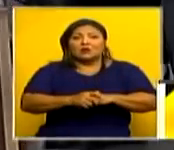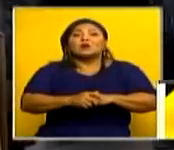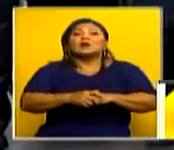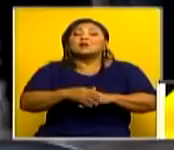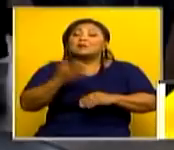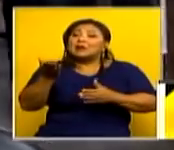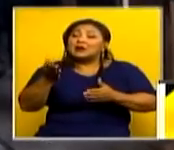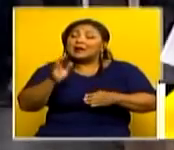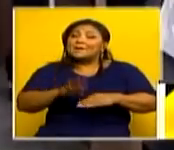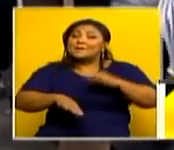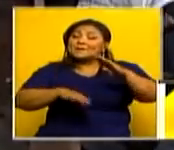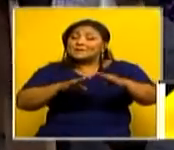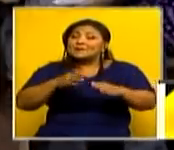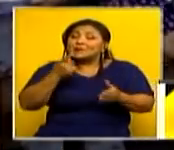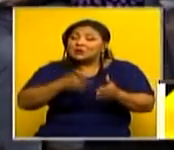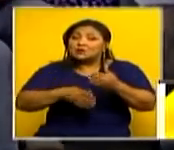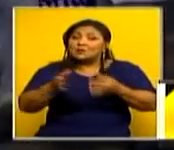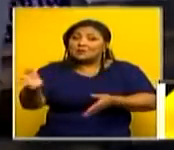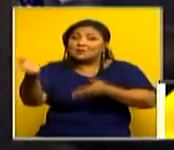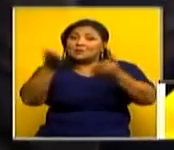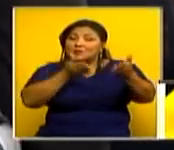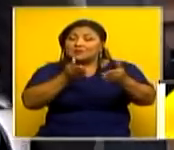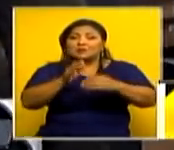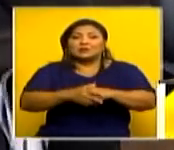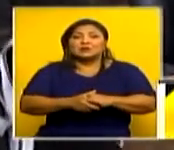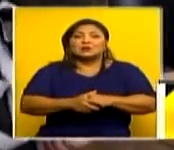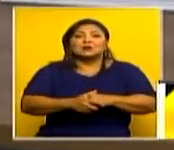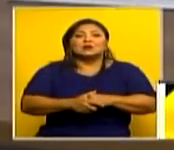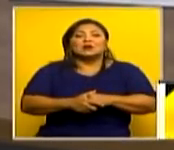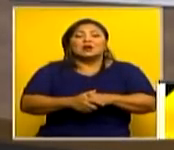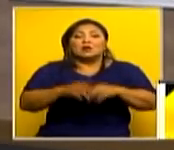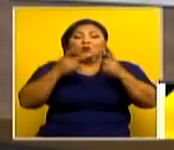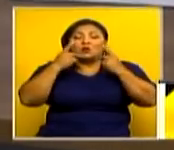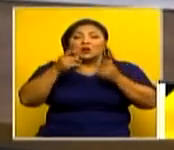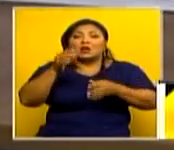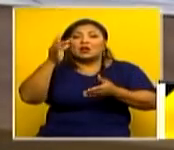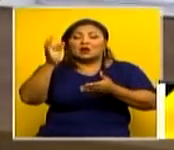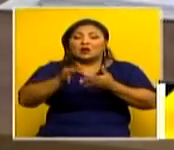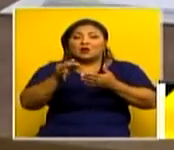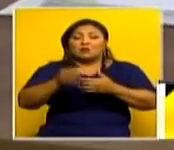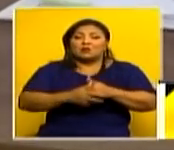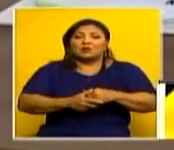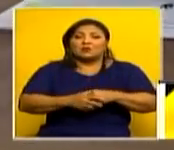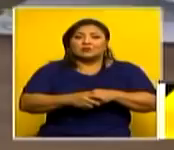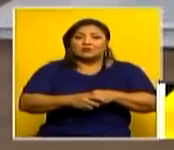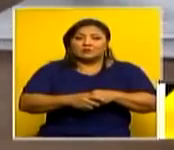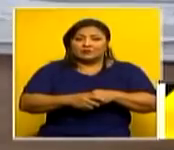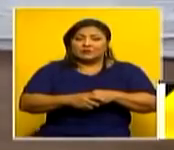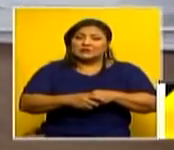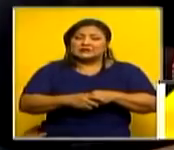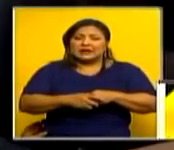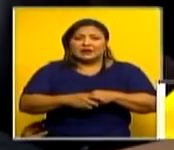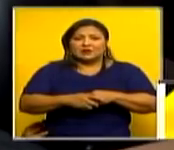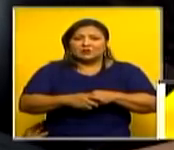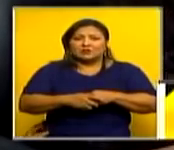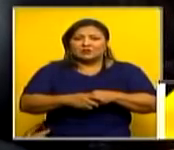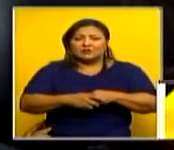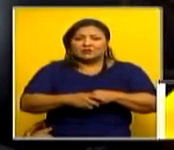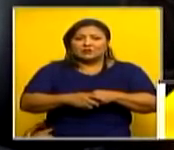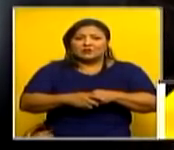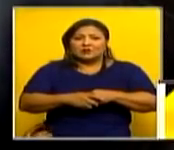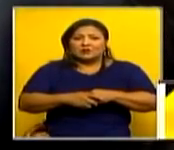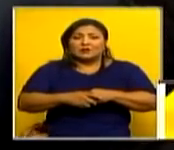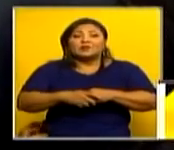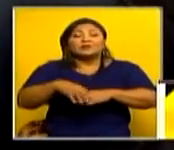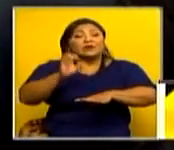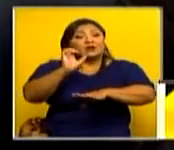a las medidas cautelares presentadas por las Defensorías Pública y del Pueblo es que, a más de que vulnera derechos fundamentales de los migrantes, hay un acuerdo entre